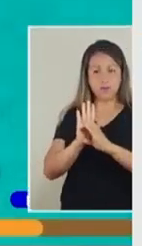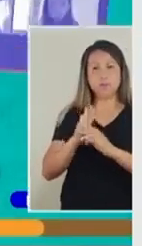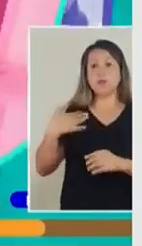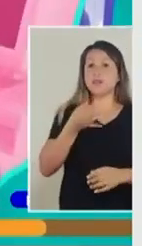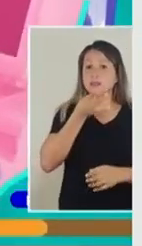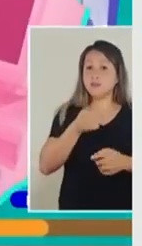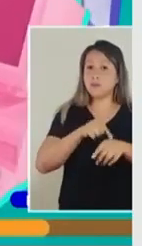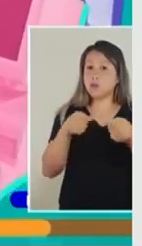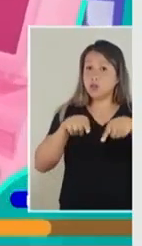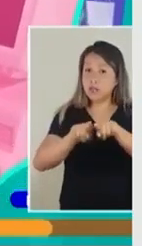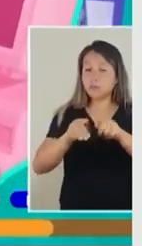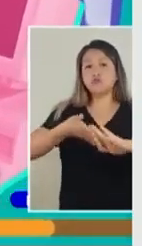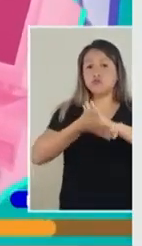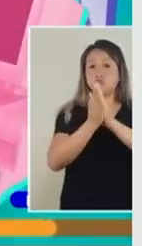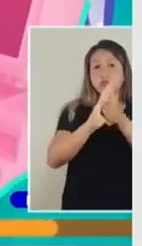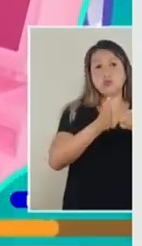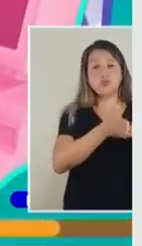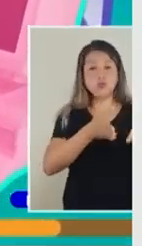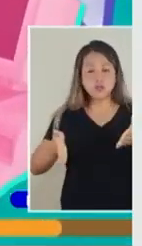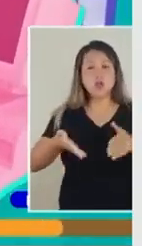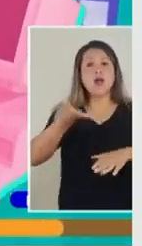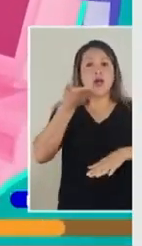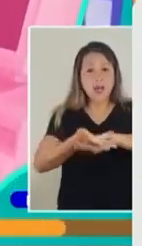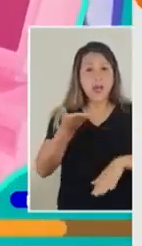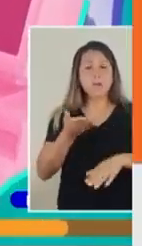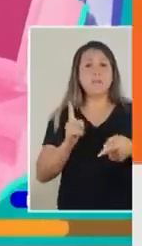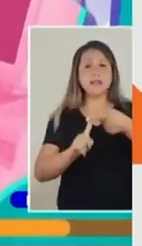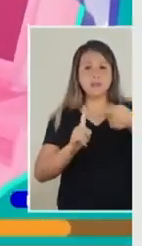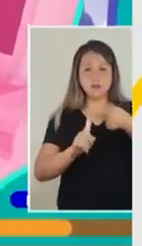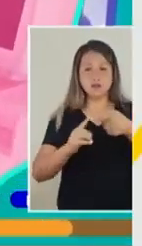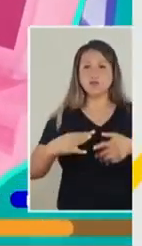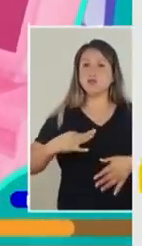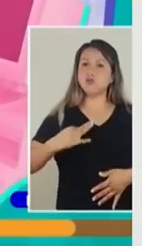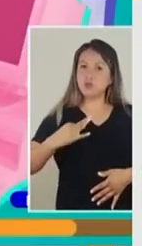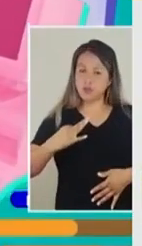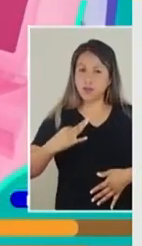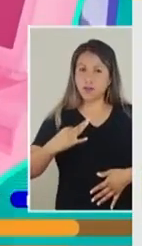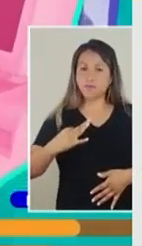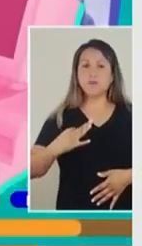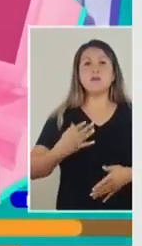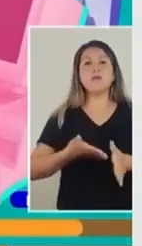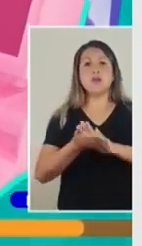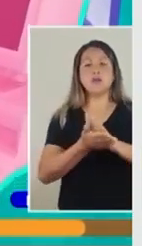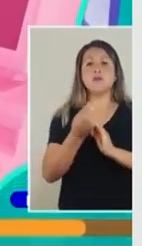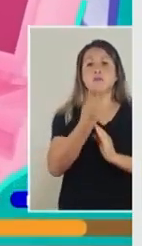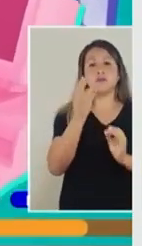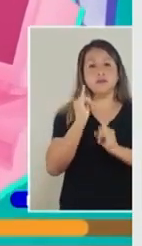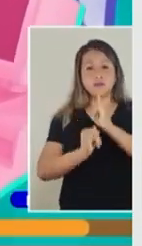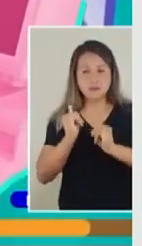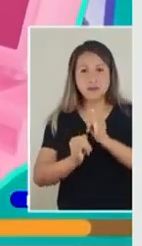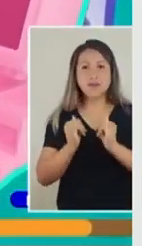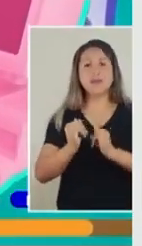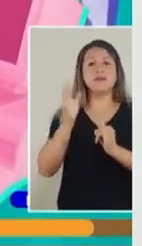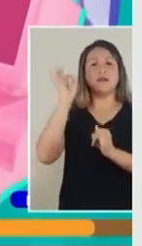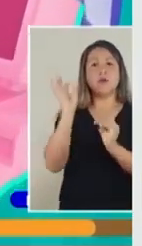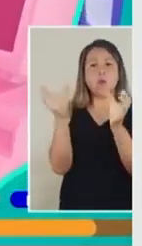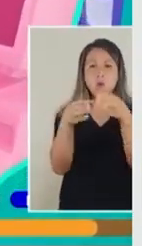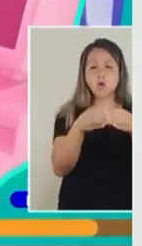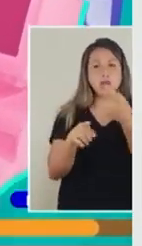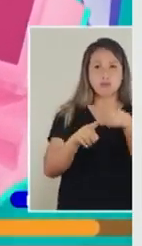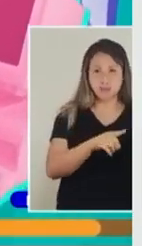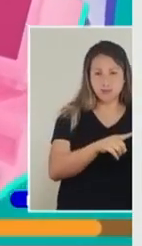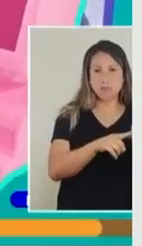pluralismo jurídico, es decir, entender que hay distintas formas de comprender las leyes o la justicia. Y bueno, entremos a picar qué